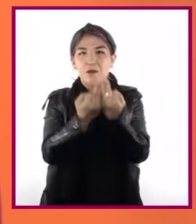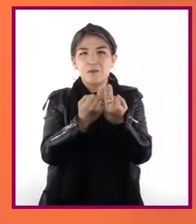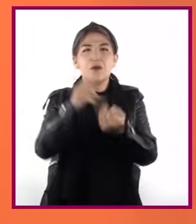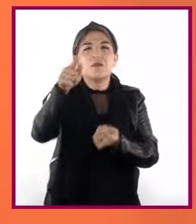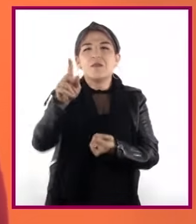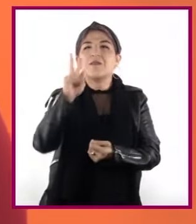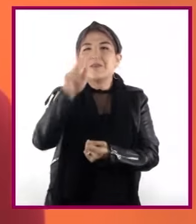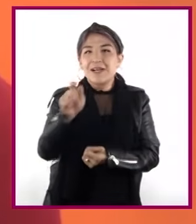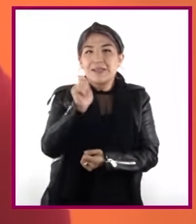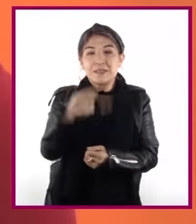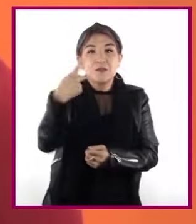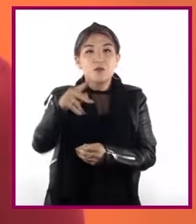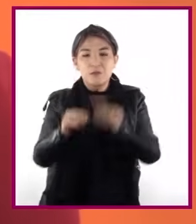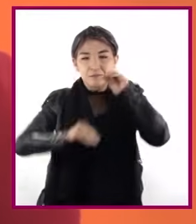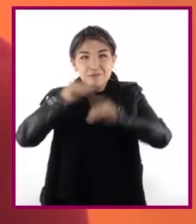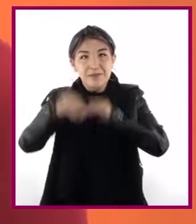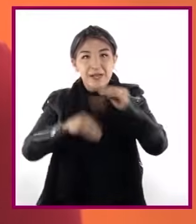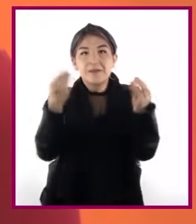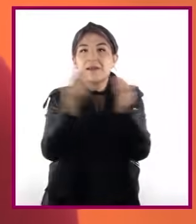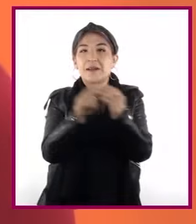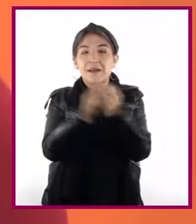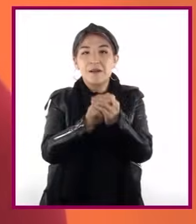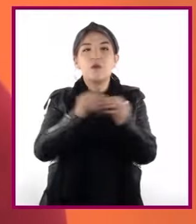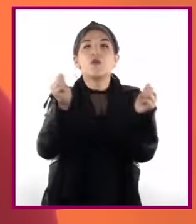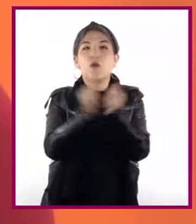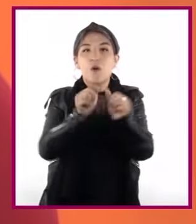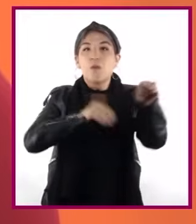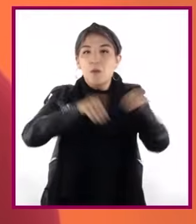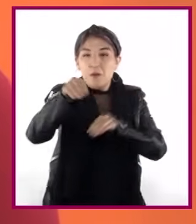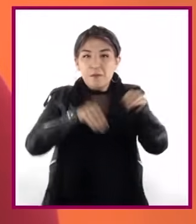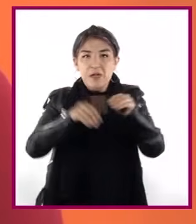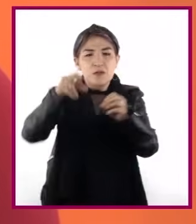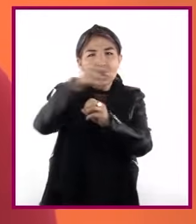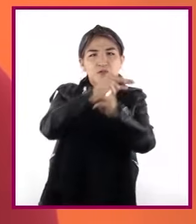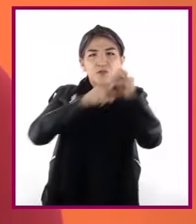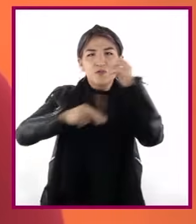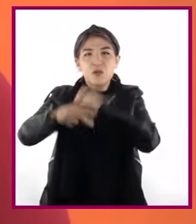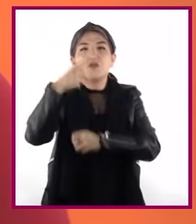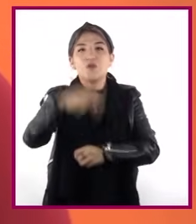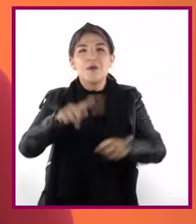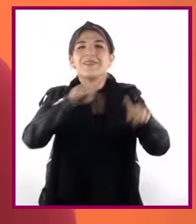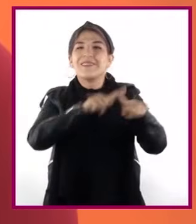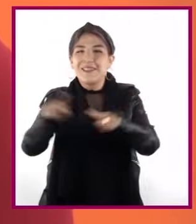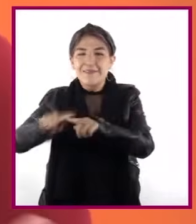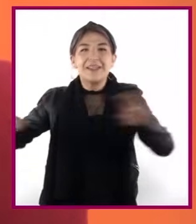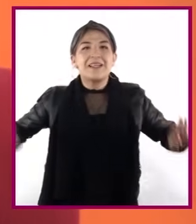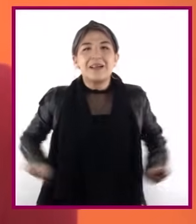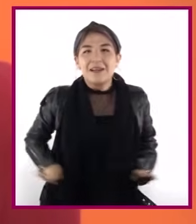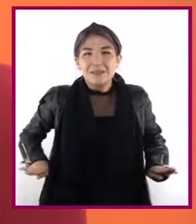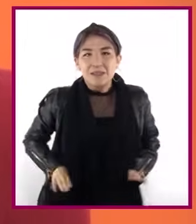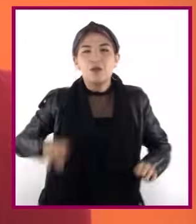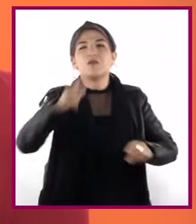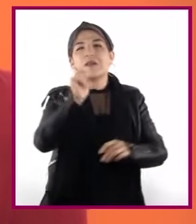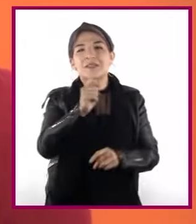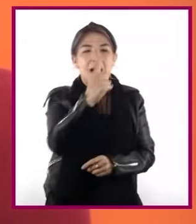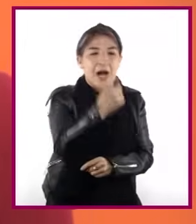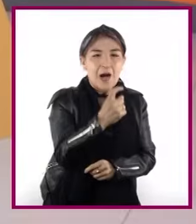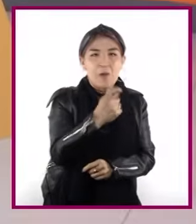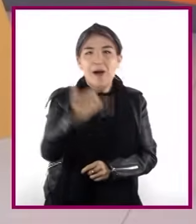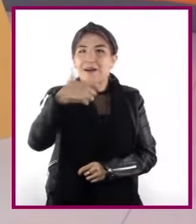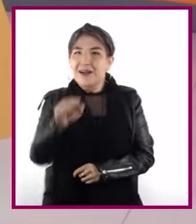modo que el arreglo de las partículas y su movimiento determinan las distintas características de los estados de